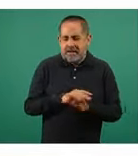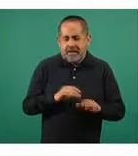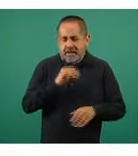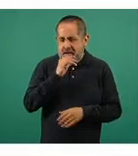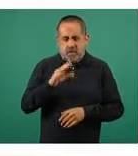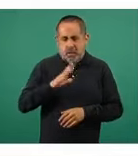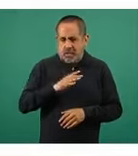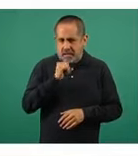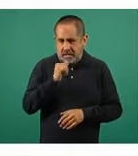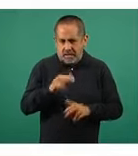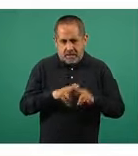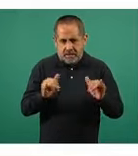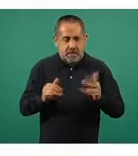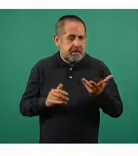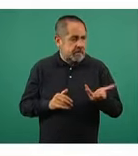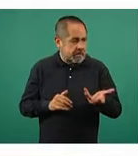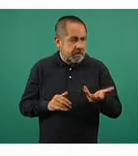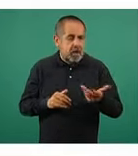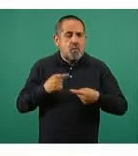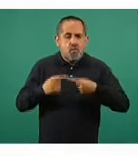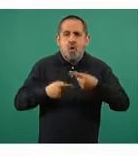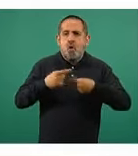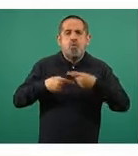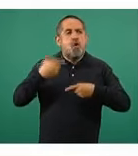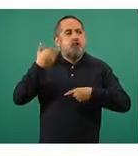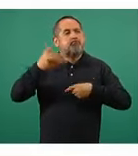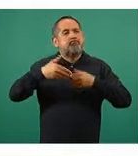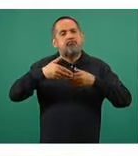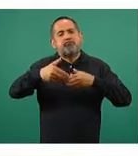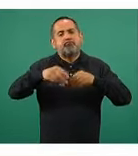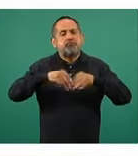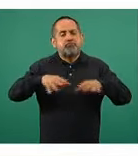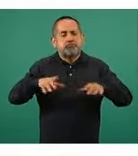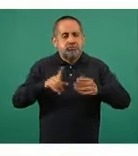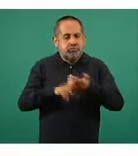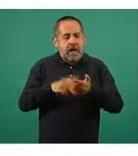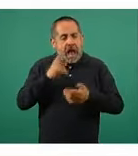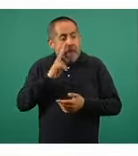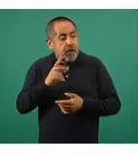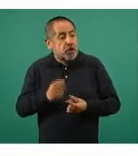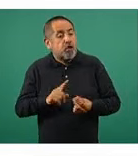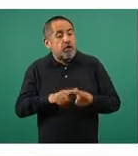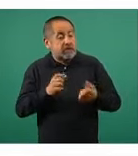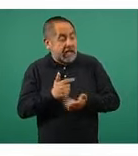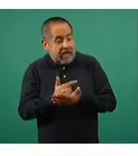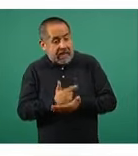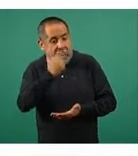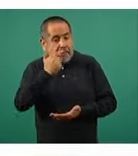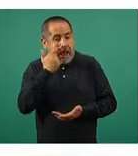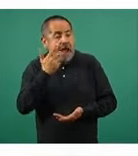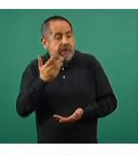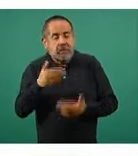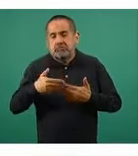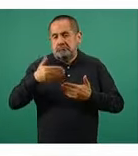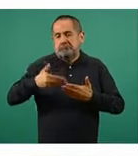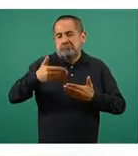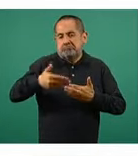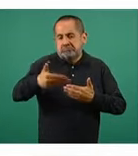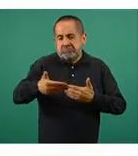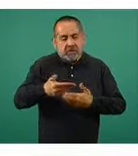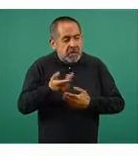vacuna aplicada. Esto lo iremos sabiendo para el grupo de SAVIs graves en los siguientes